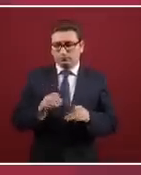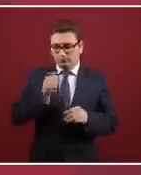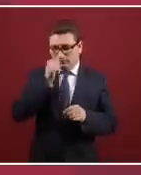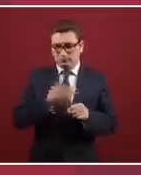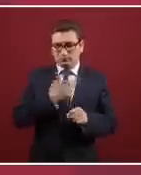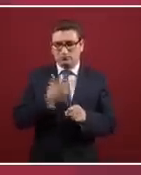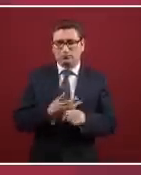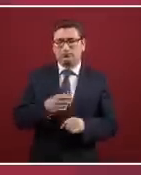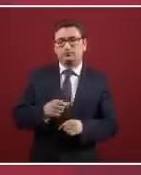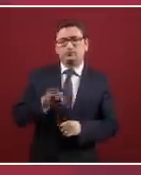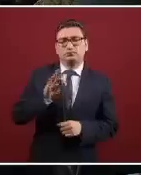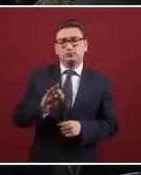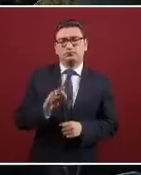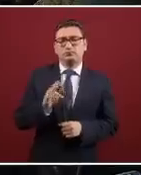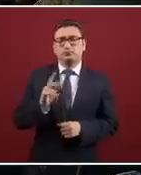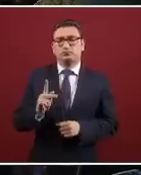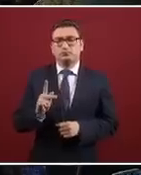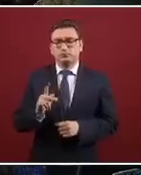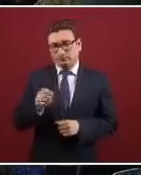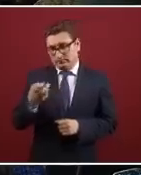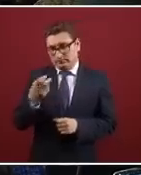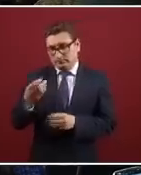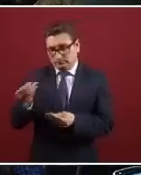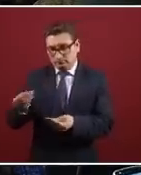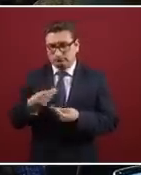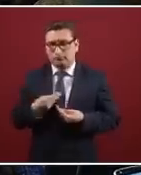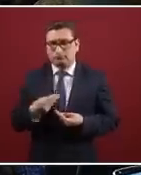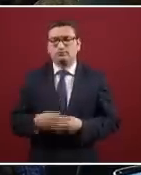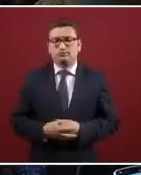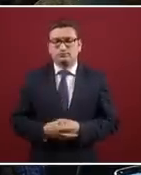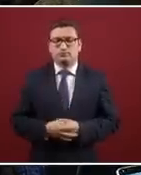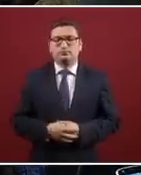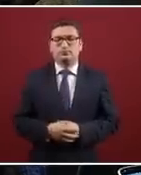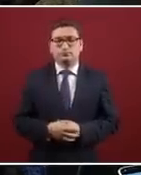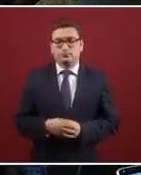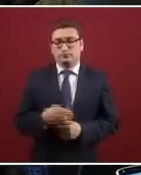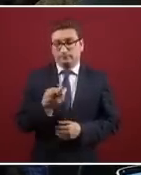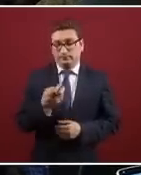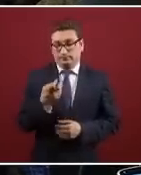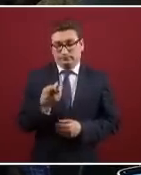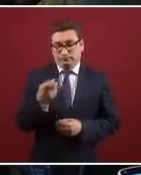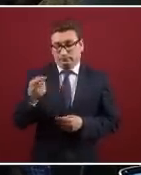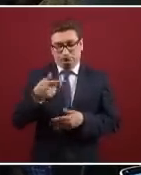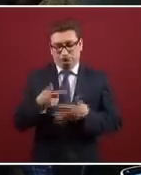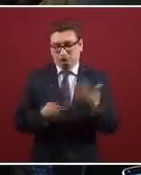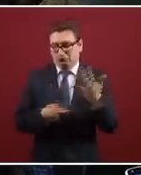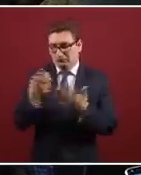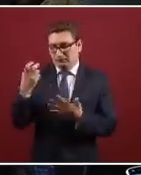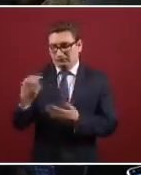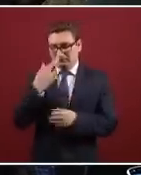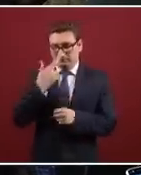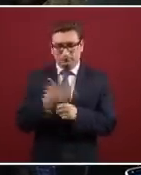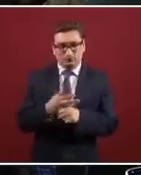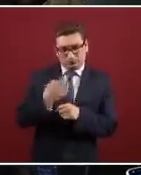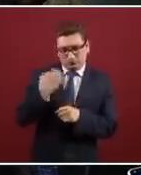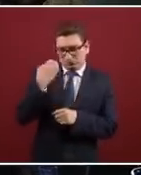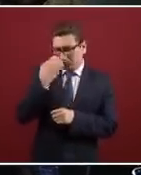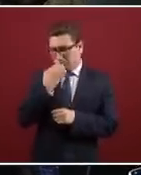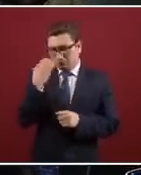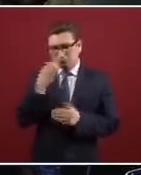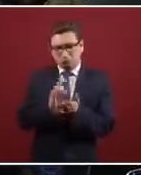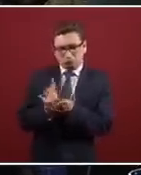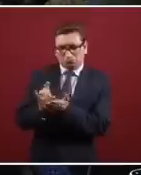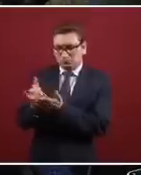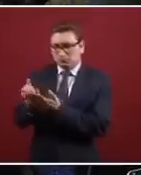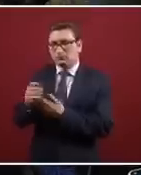Función Pública, es la encargada de esto y definió lineamientos y le ha dado seguimiento a